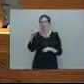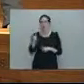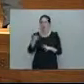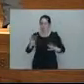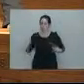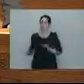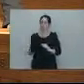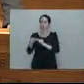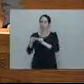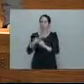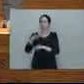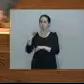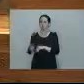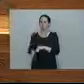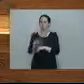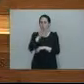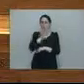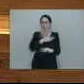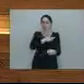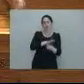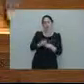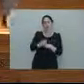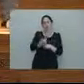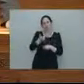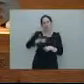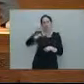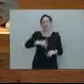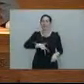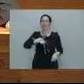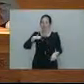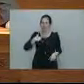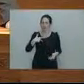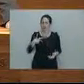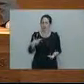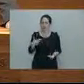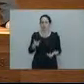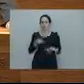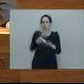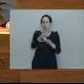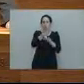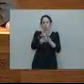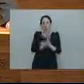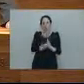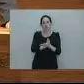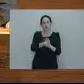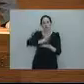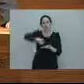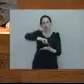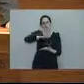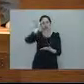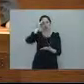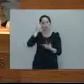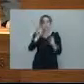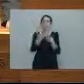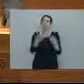precisamente porque quizá las nuestras son de ámbito más general, de entender que hay una parte que necesita obligatoriamente